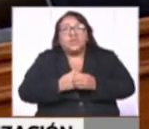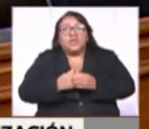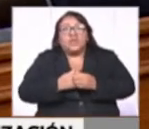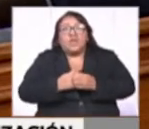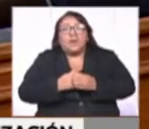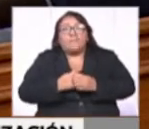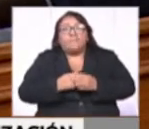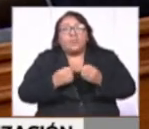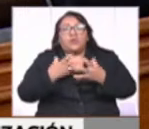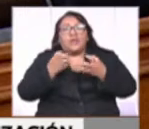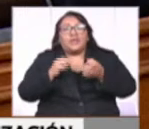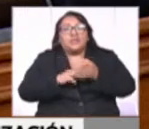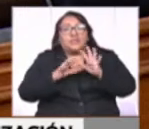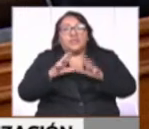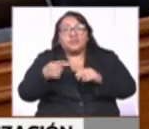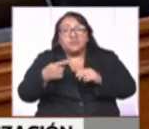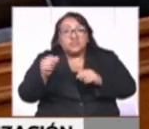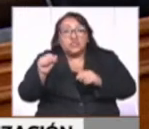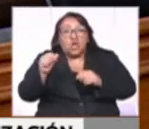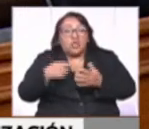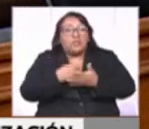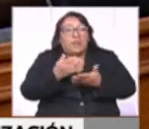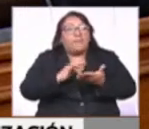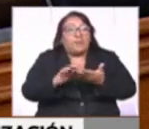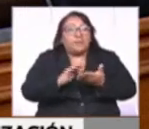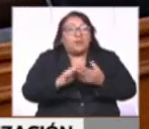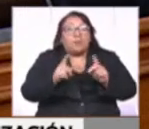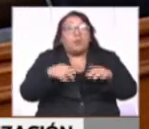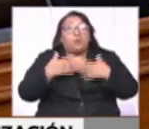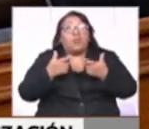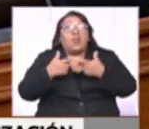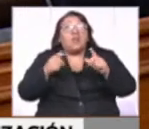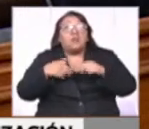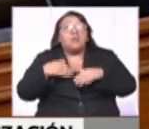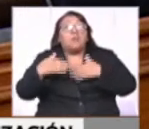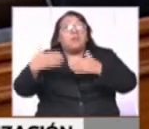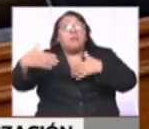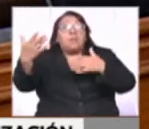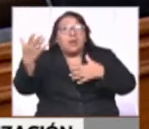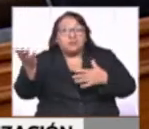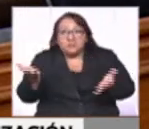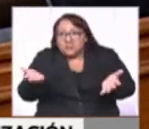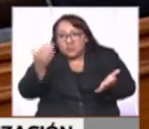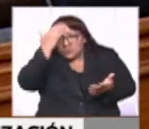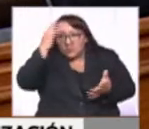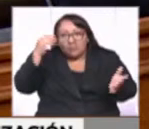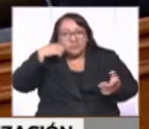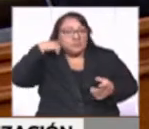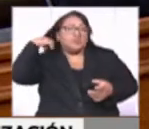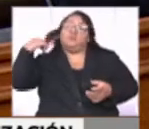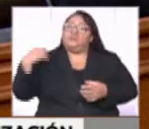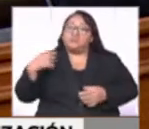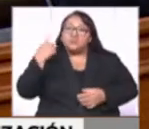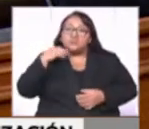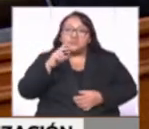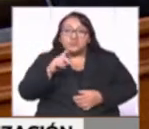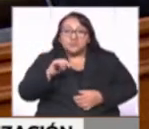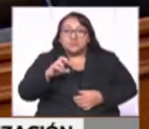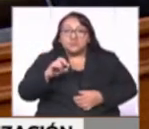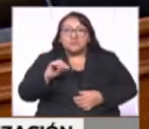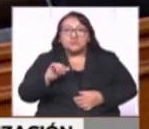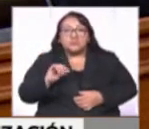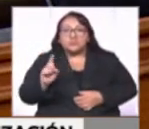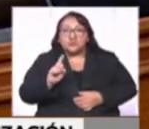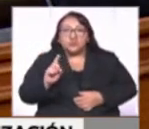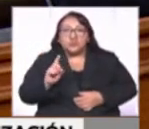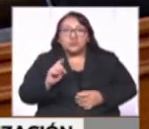10,000, un poco más de 10,000 es lo que están autorizando ahora, pero con puerta abierta. Eso para Indecopi, y Indecopi no